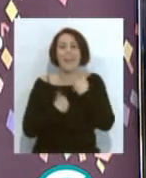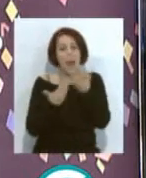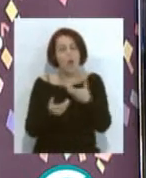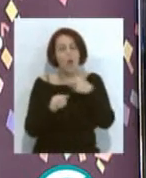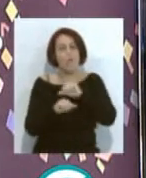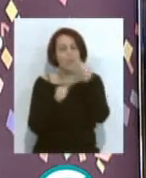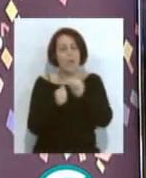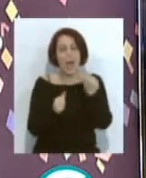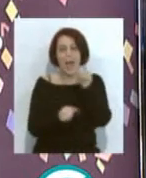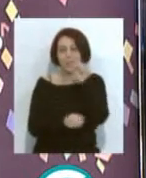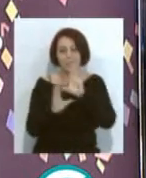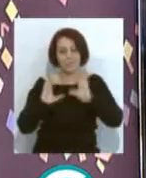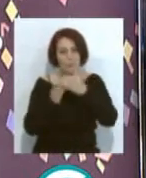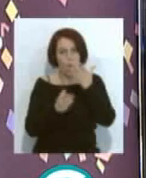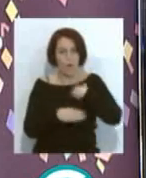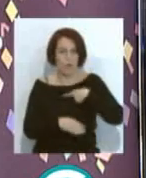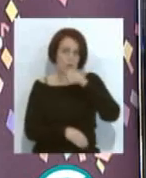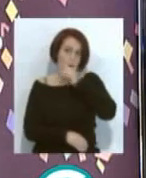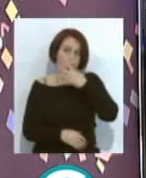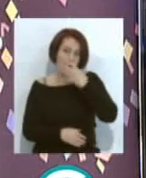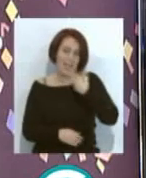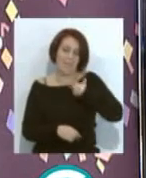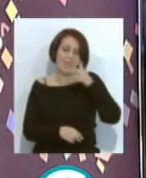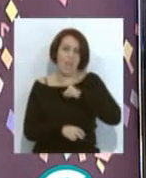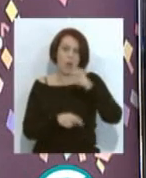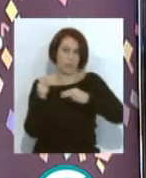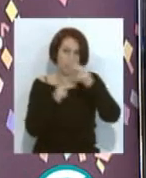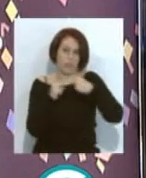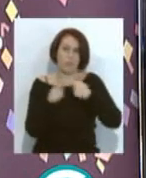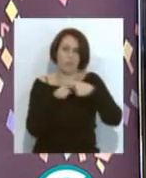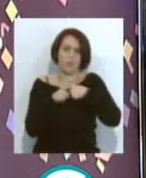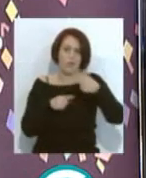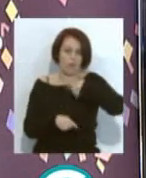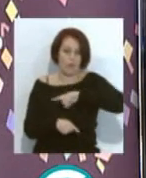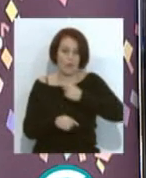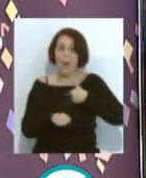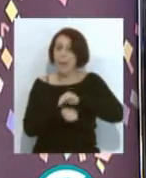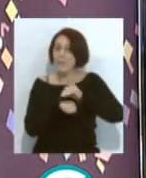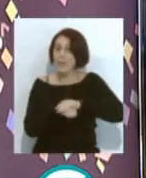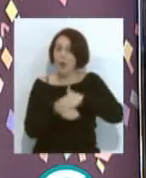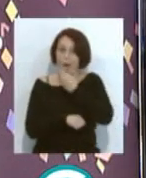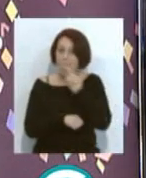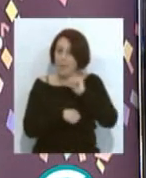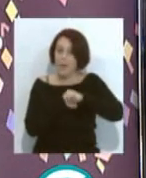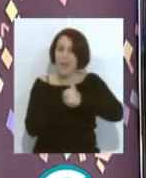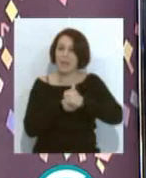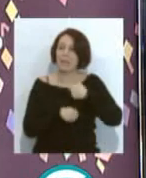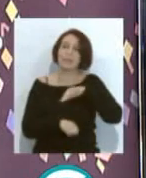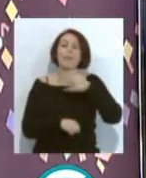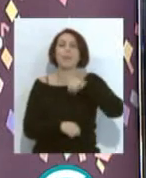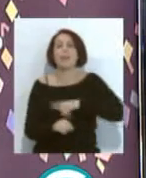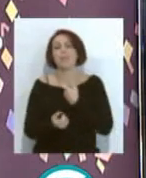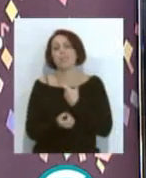forma de comparsa que viene construyendo y compartiendo con nosotros el amigo Carapapa, que ha tenido incluso, bueno,